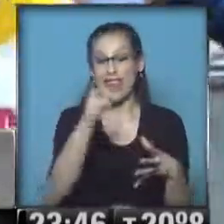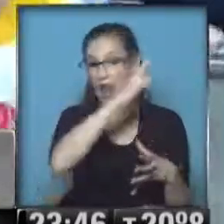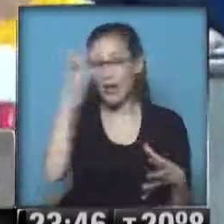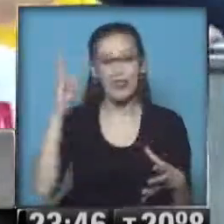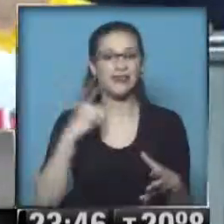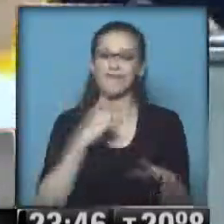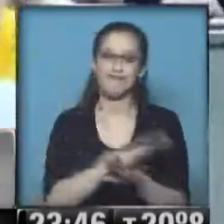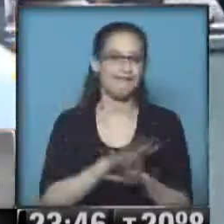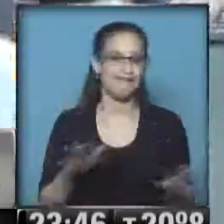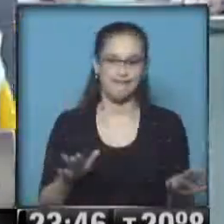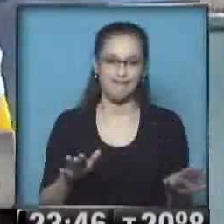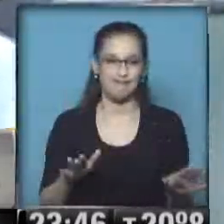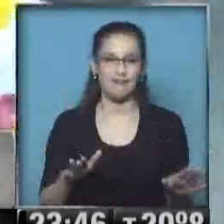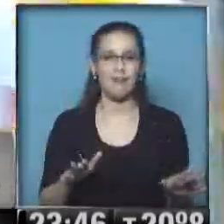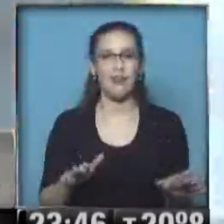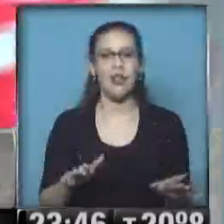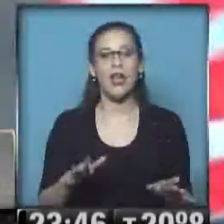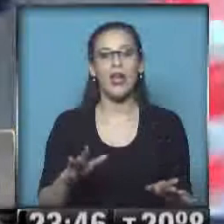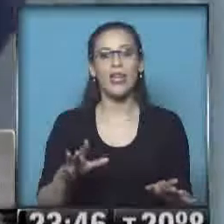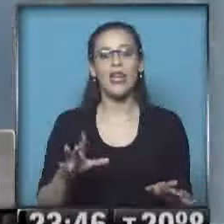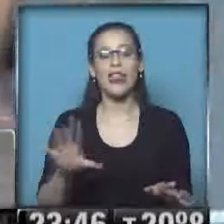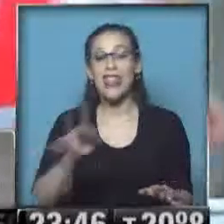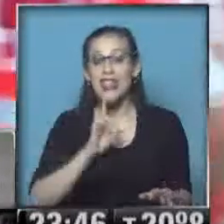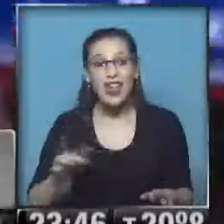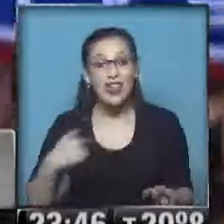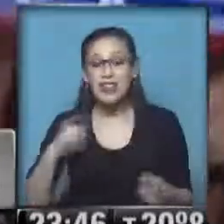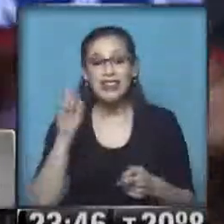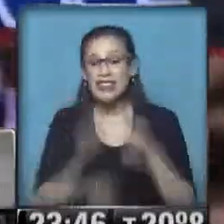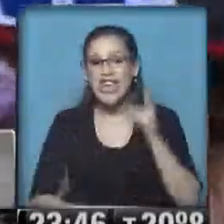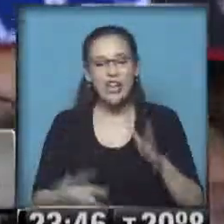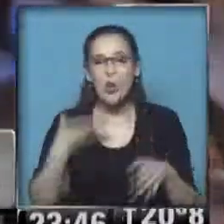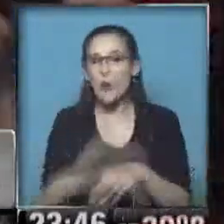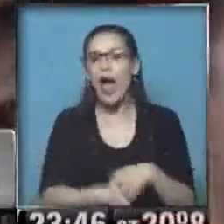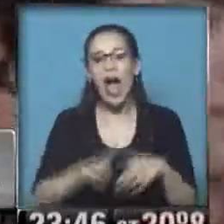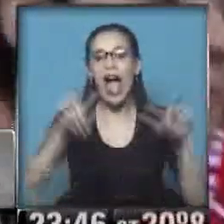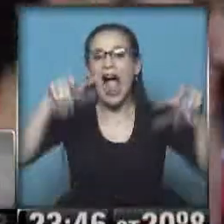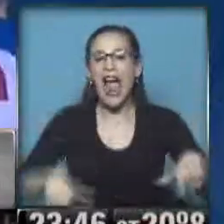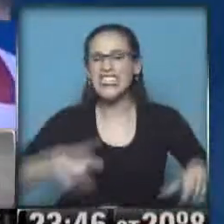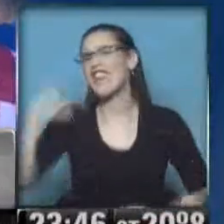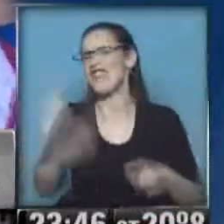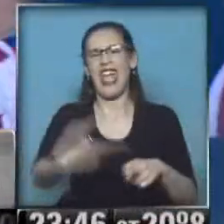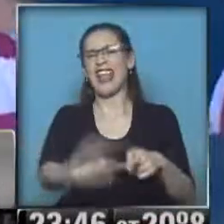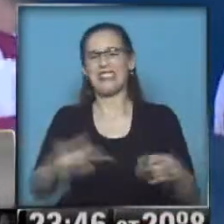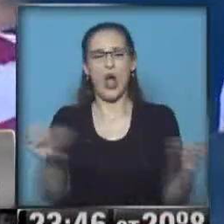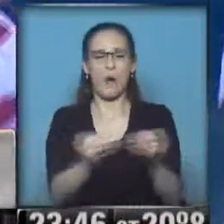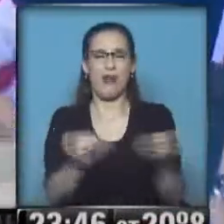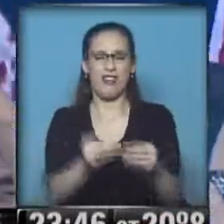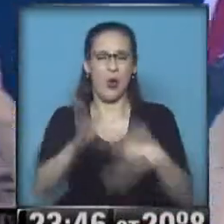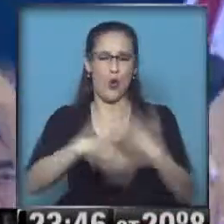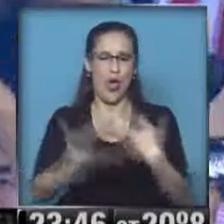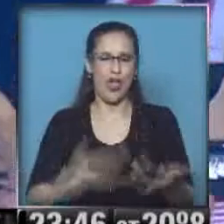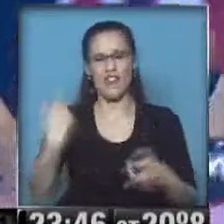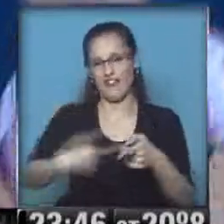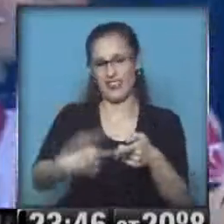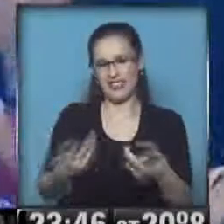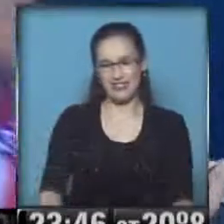pitazo final que festeja. Y el Cholo, claro, se baja de la tribuna directamente a la cancha a festejar con el resto de sus jugadores. Increíble lo que